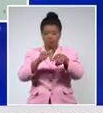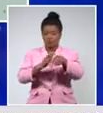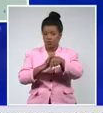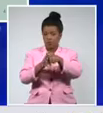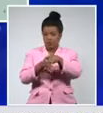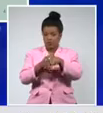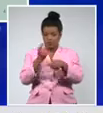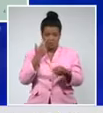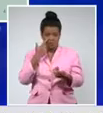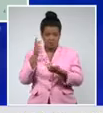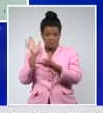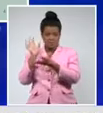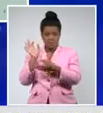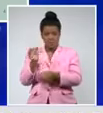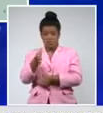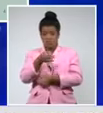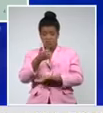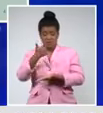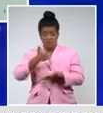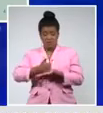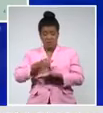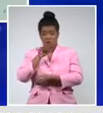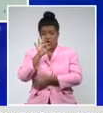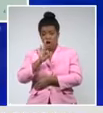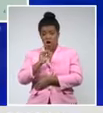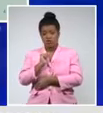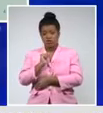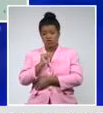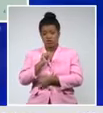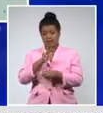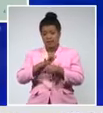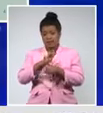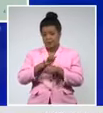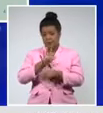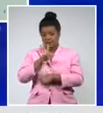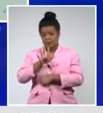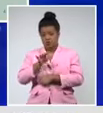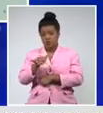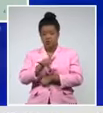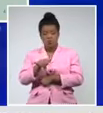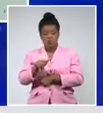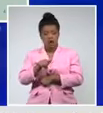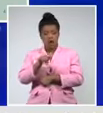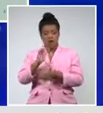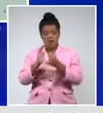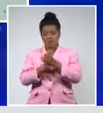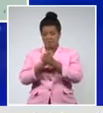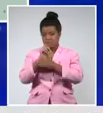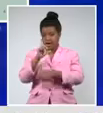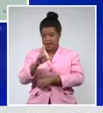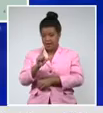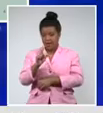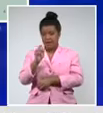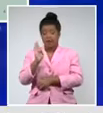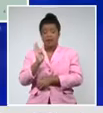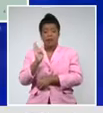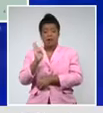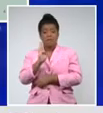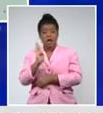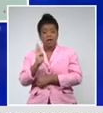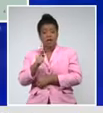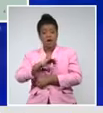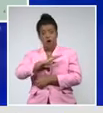Artemisa municipio 8, San Cristóbal 5, igual que Mariel, Bahahonda 4, Guanajay